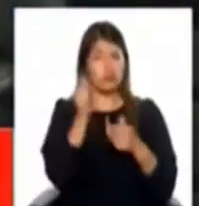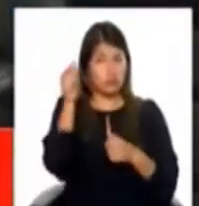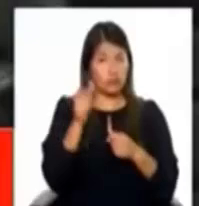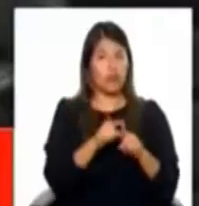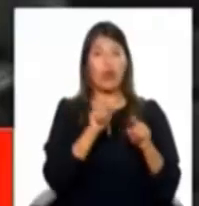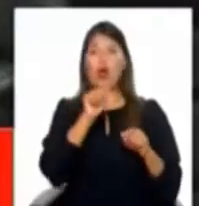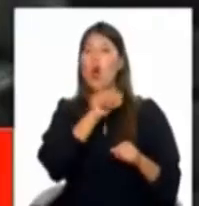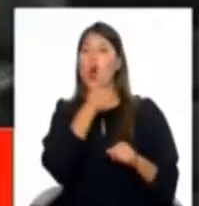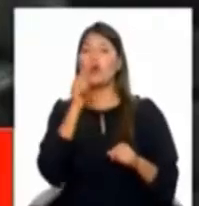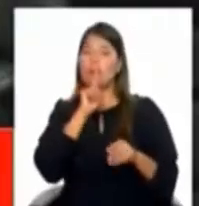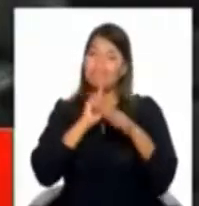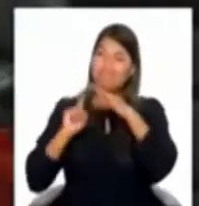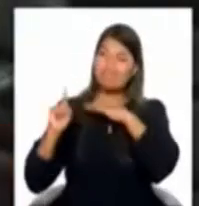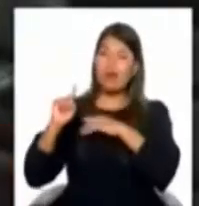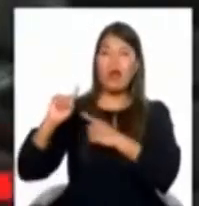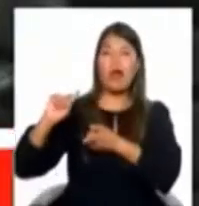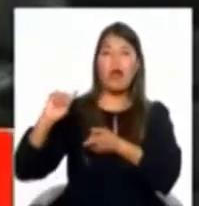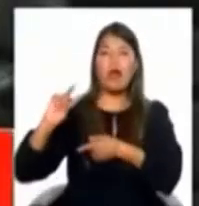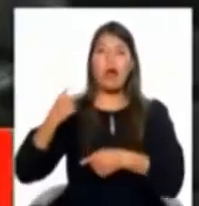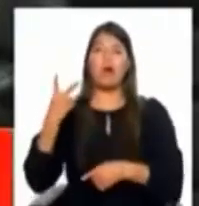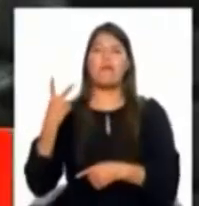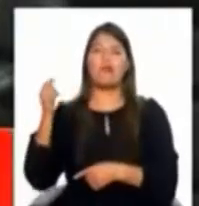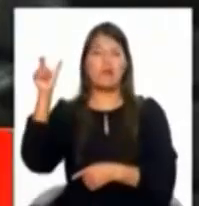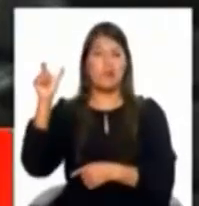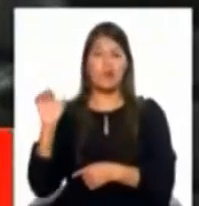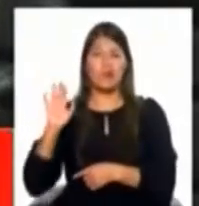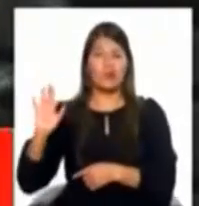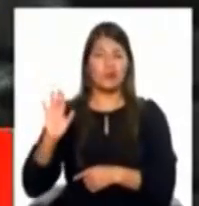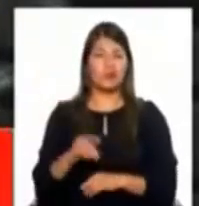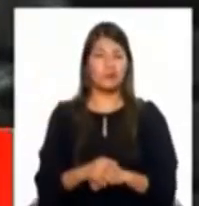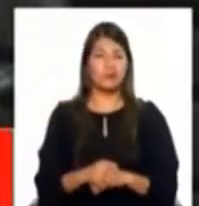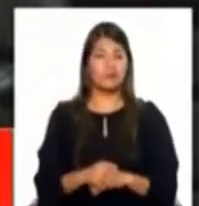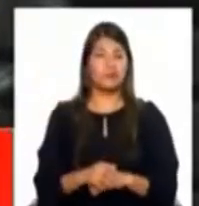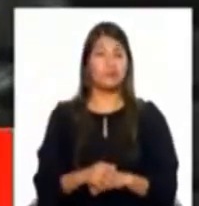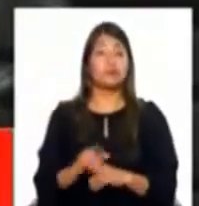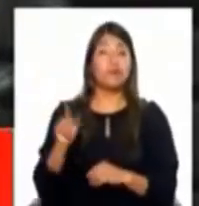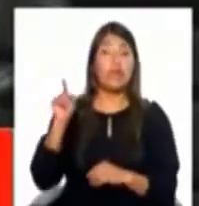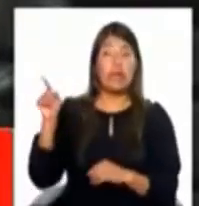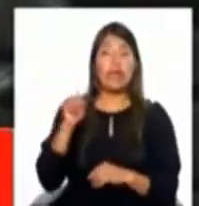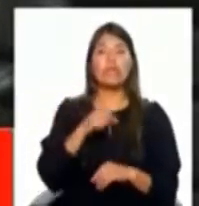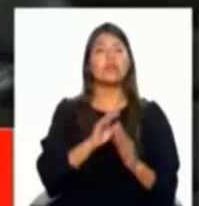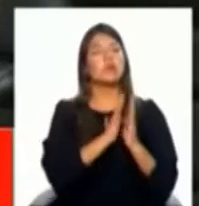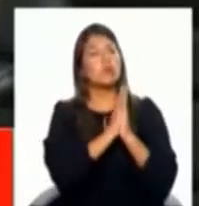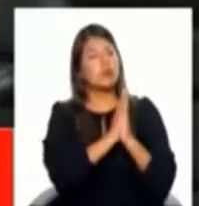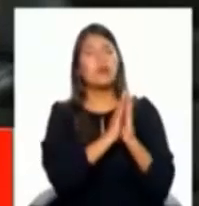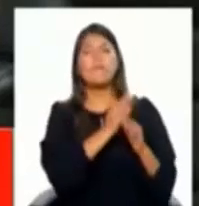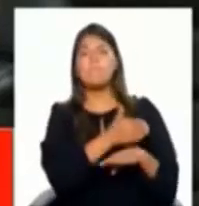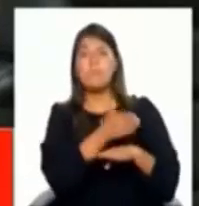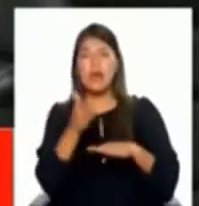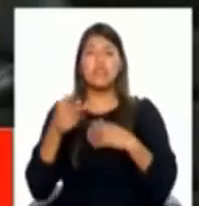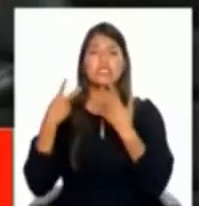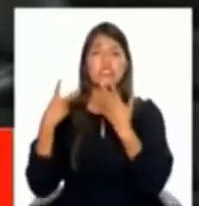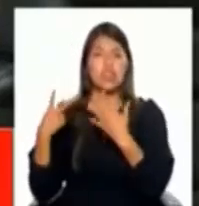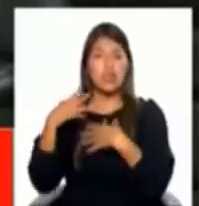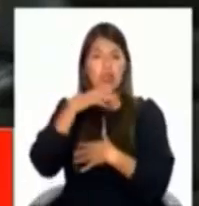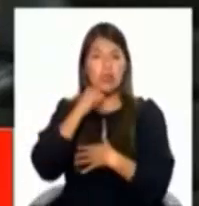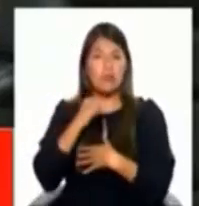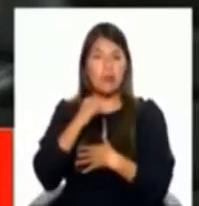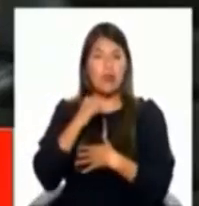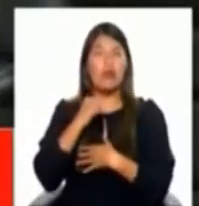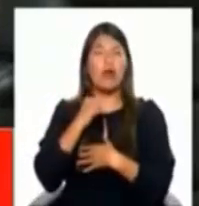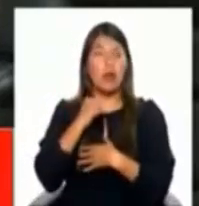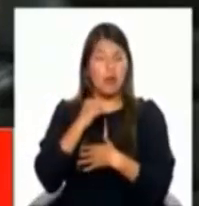la fiscal Marita Barreto. Prácticamente le echa la culpa de todo lo que estaría pasando, pero ella no se da cuenta